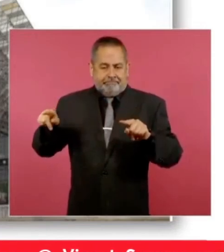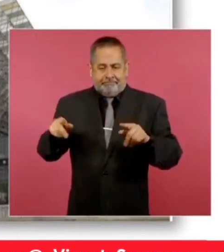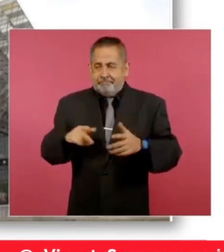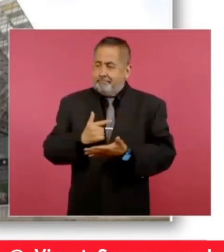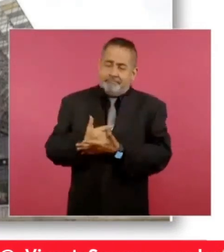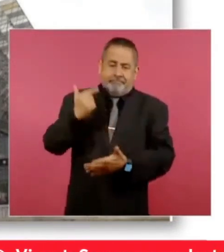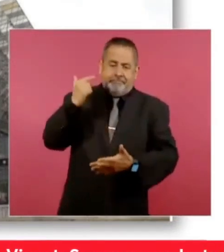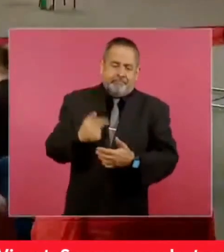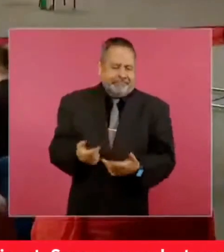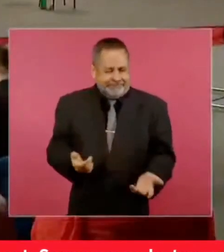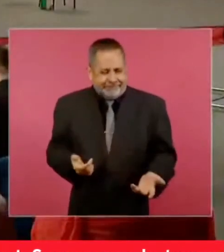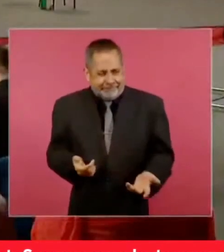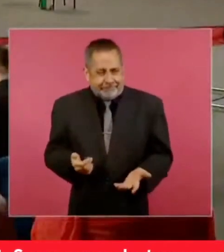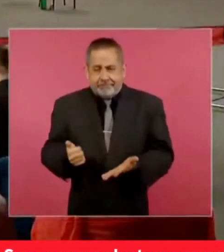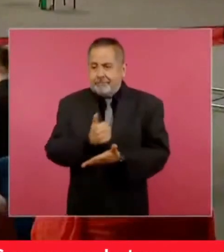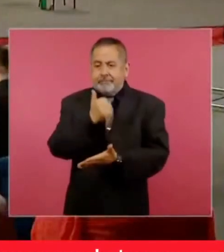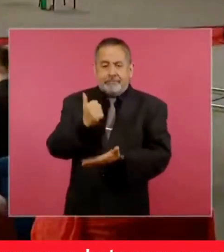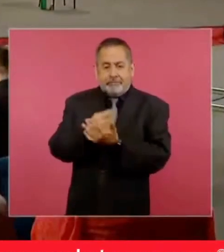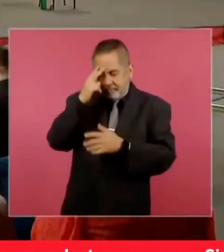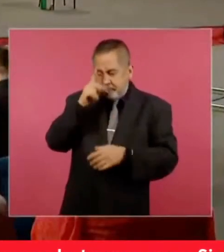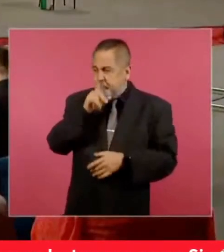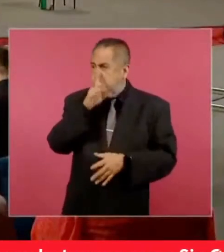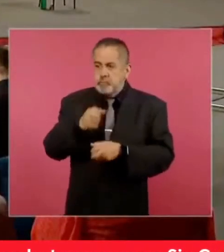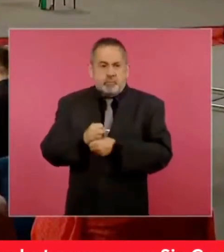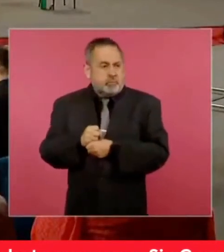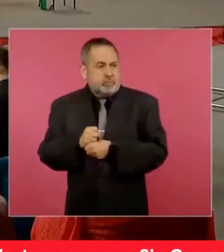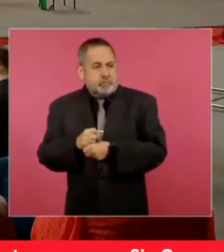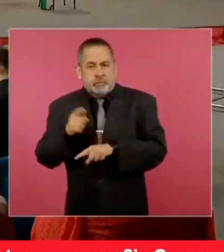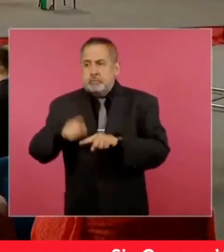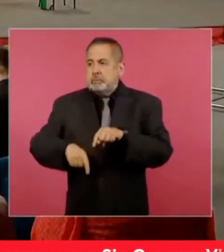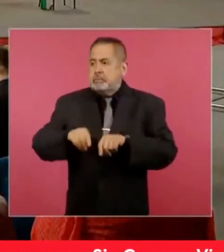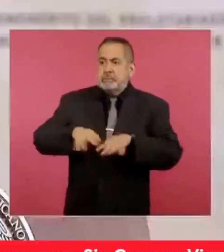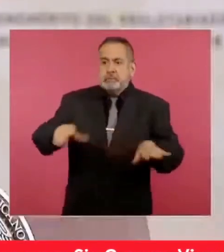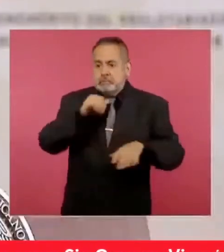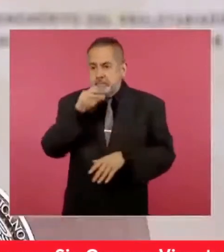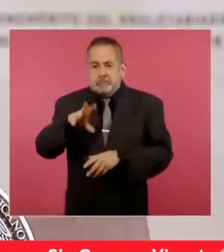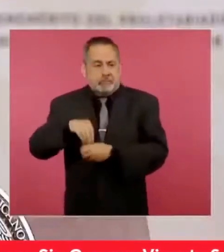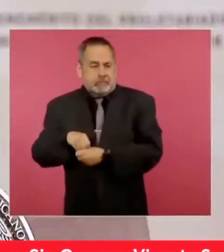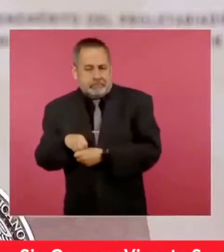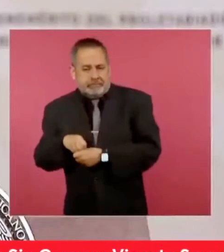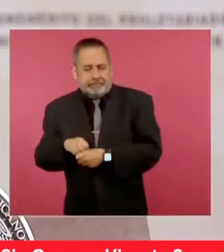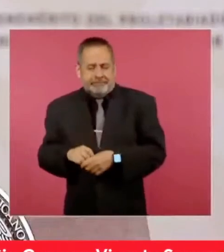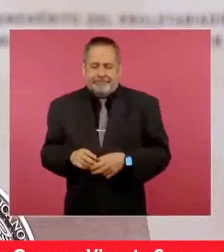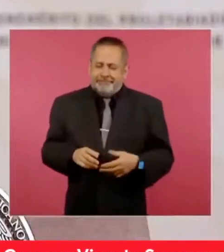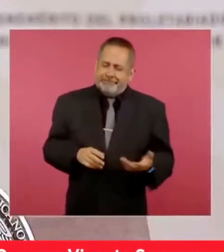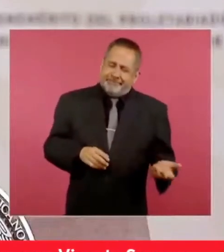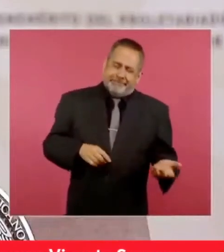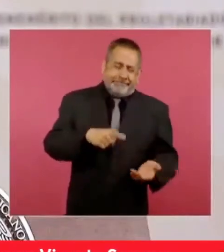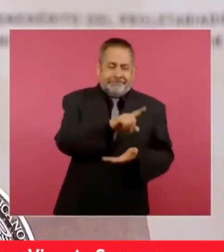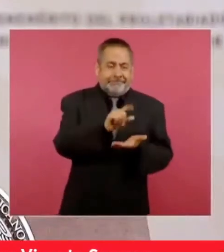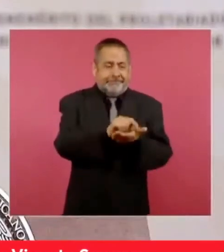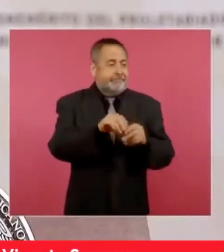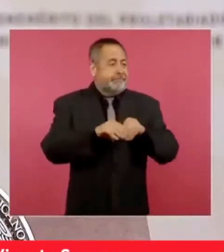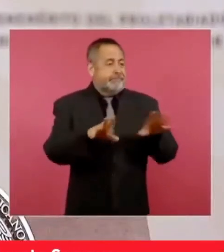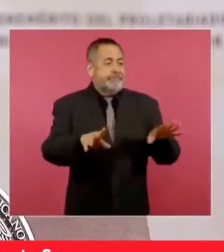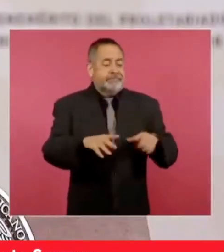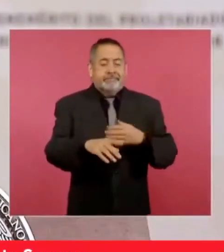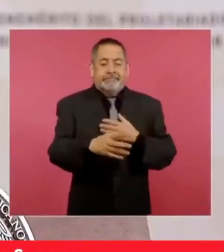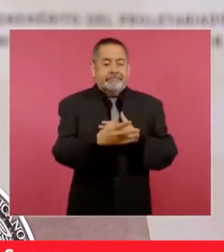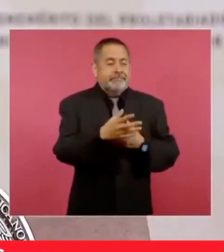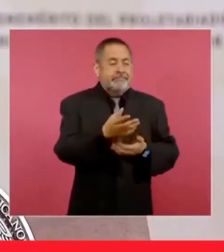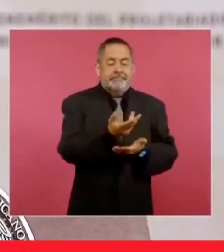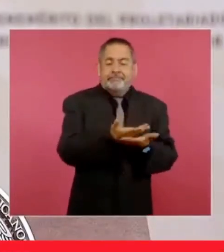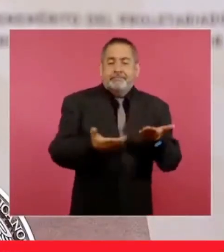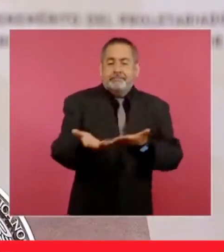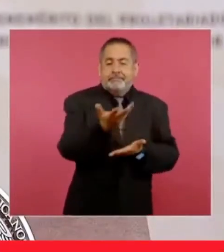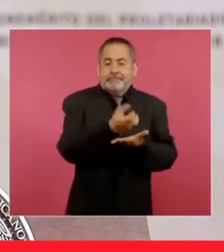México mantiene cerco informativo. Esto es lo que dice el tuit, que fue reproducido por varias cuentas, incluidas una de